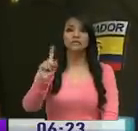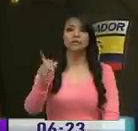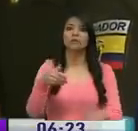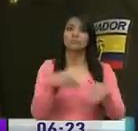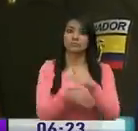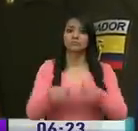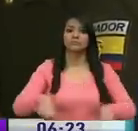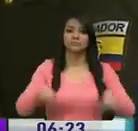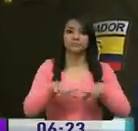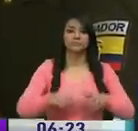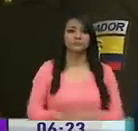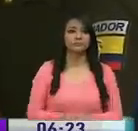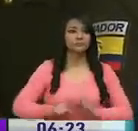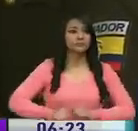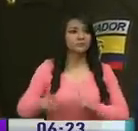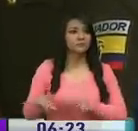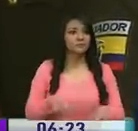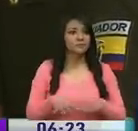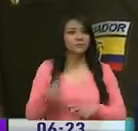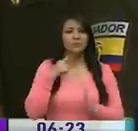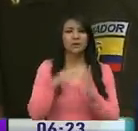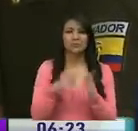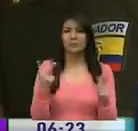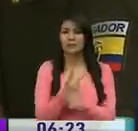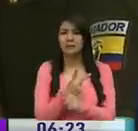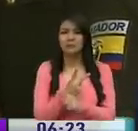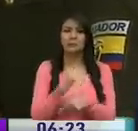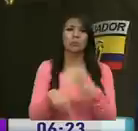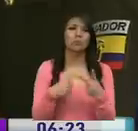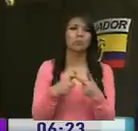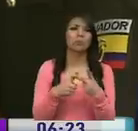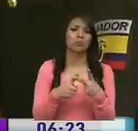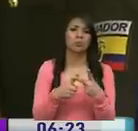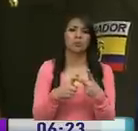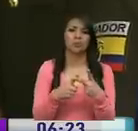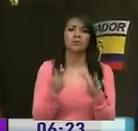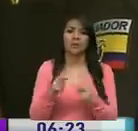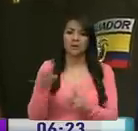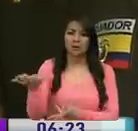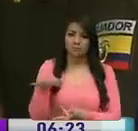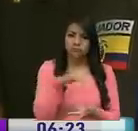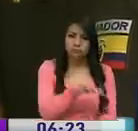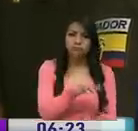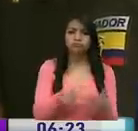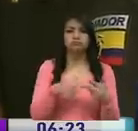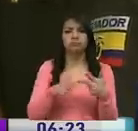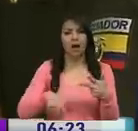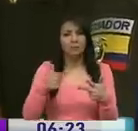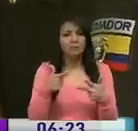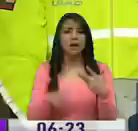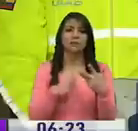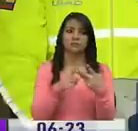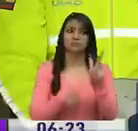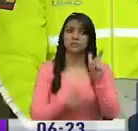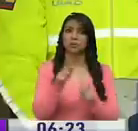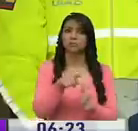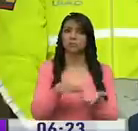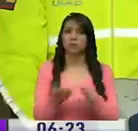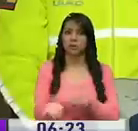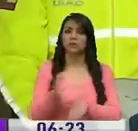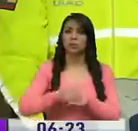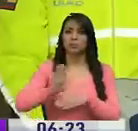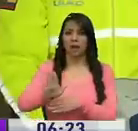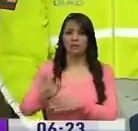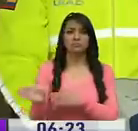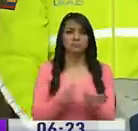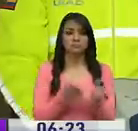otros delitos otras actividades como son la violencia No es cierto la el tráfico también la tenencia de armas ha habido homicidios pero no fue el único